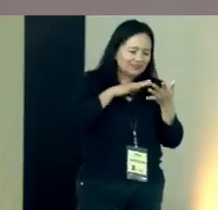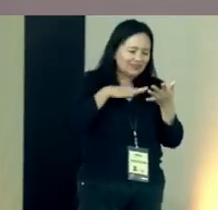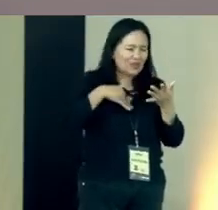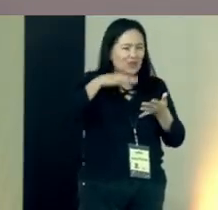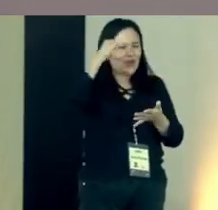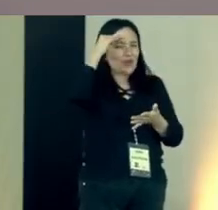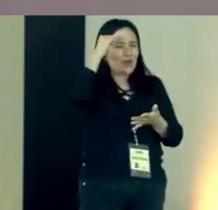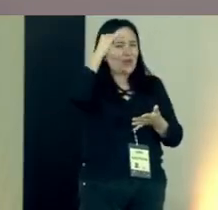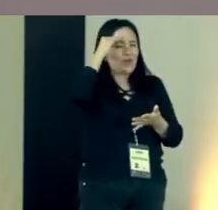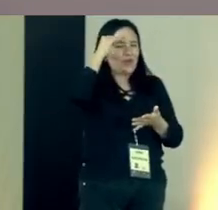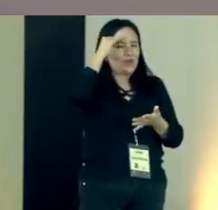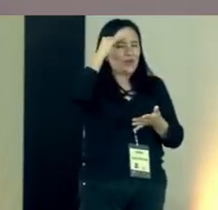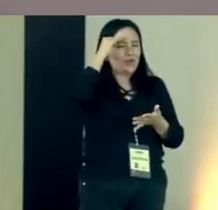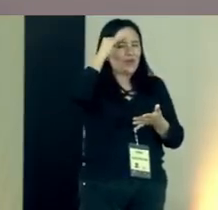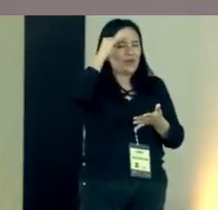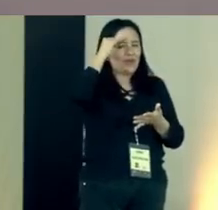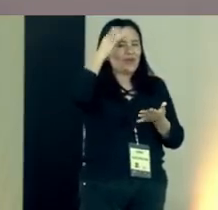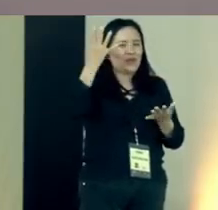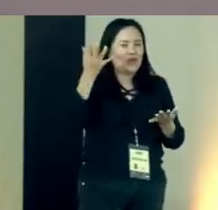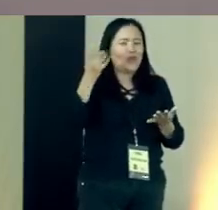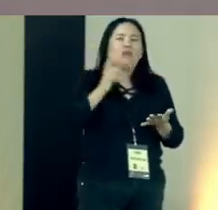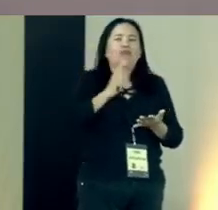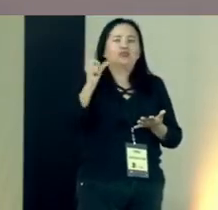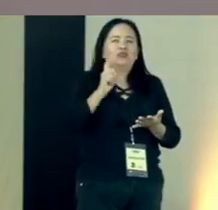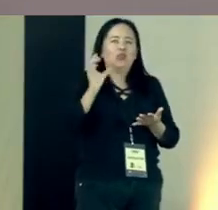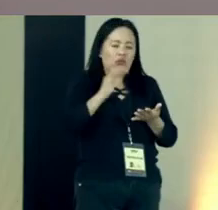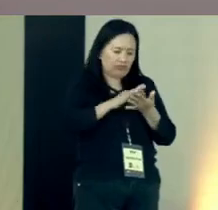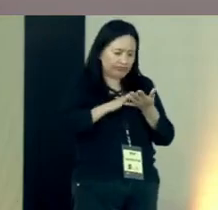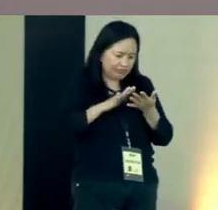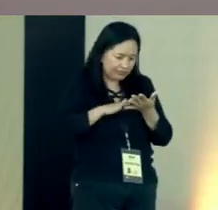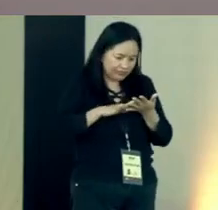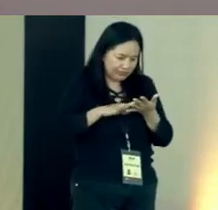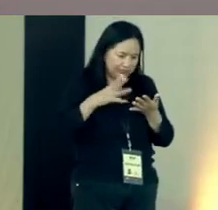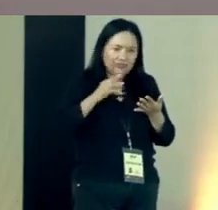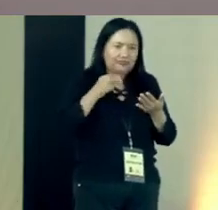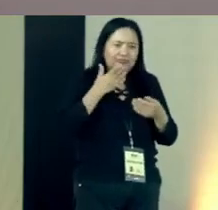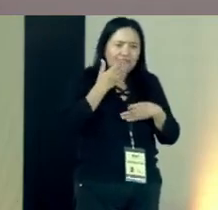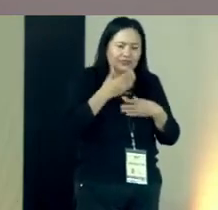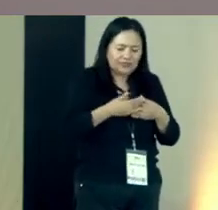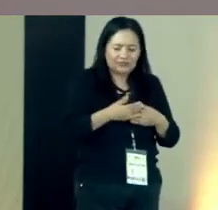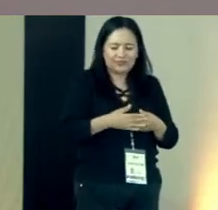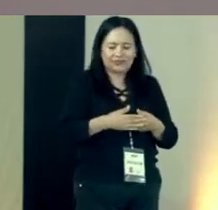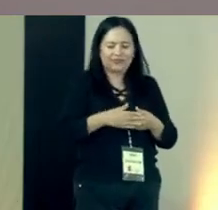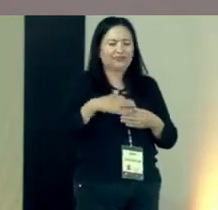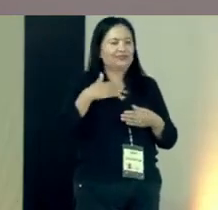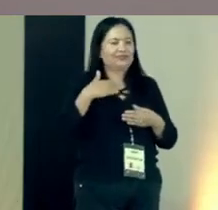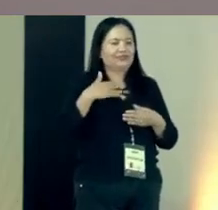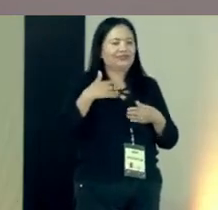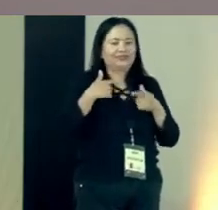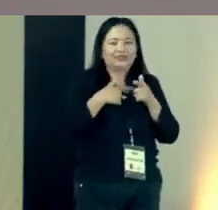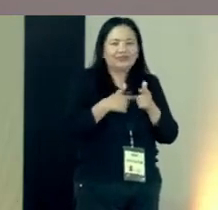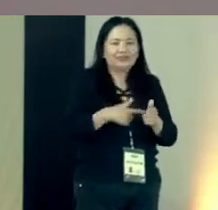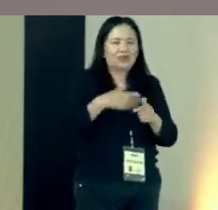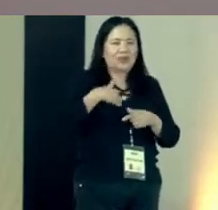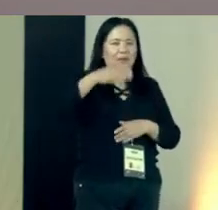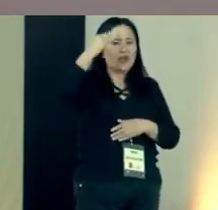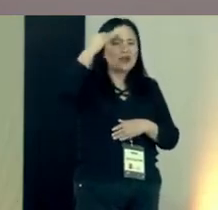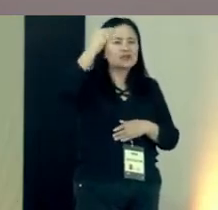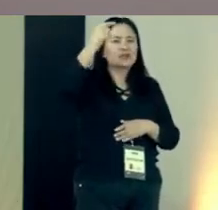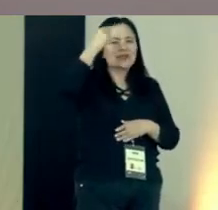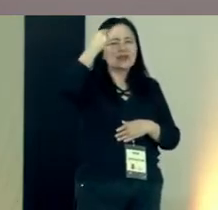dejan pensando, como la buena literatura. Cuando terminas de leerla, pues no se acaba ahí, no se acaba en estas páginas, sino que está en tu